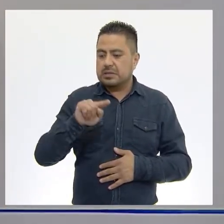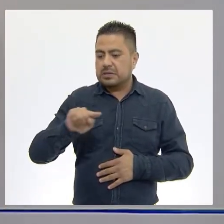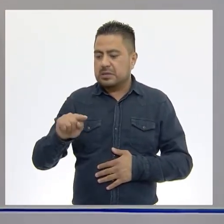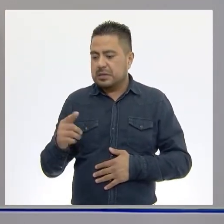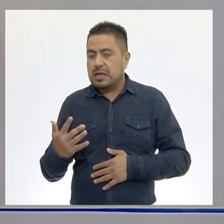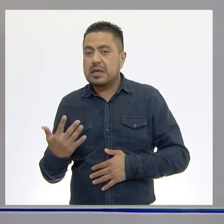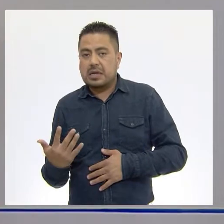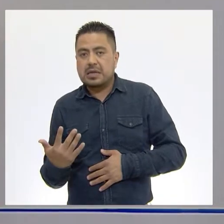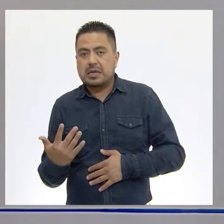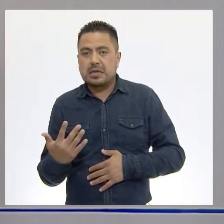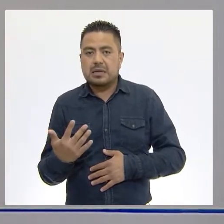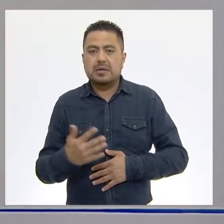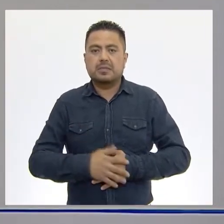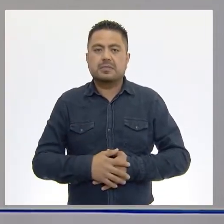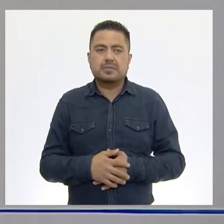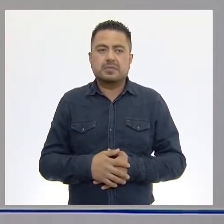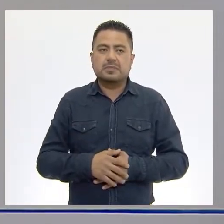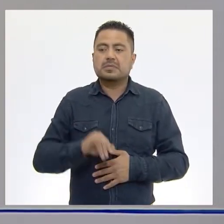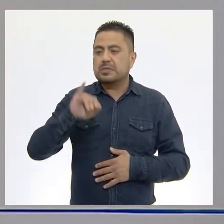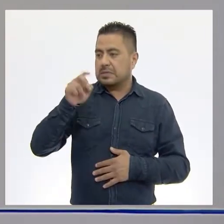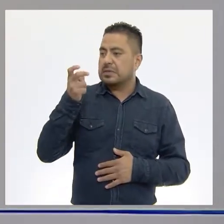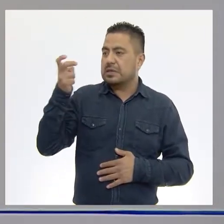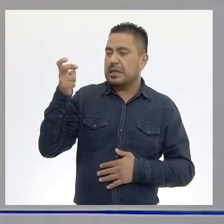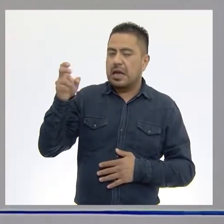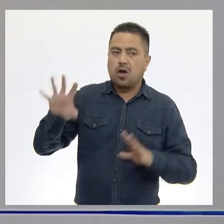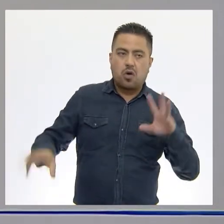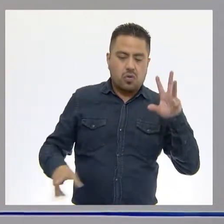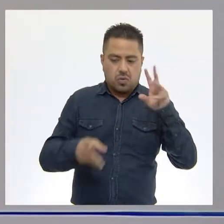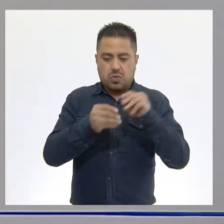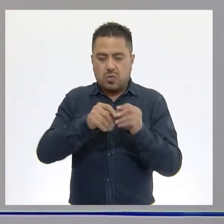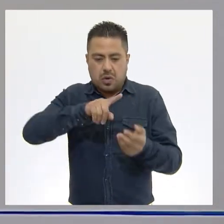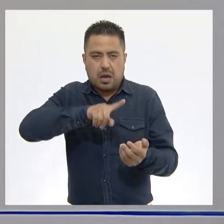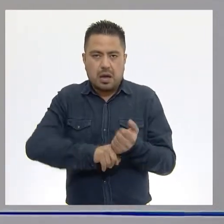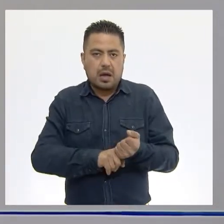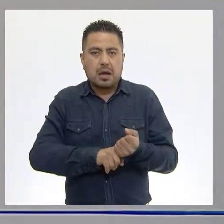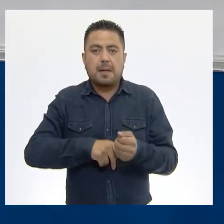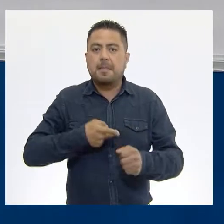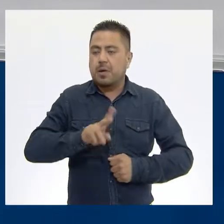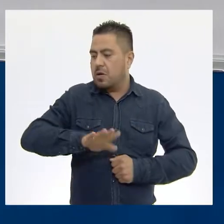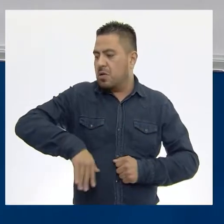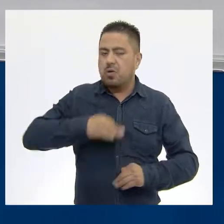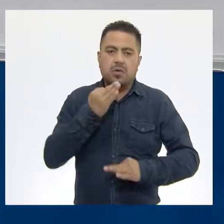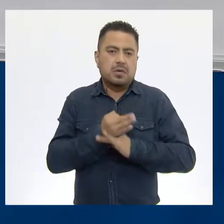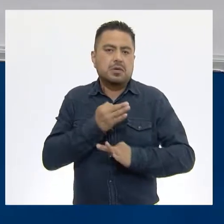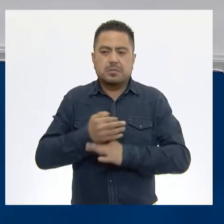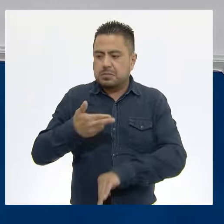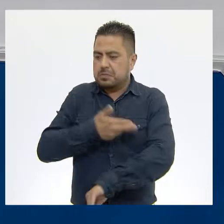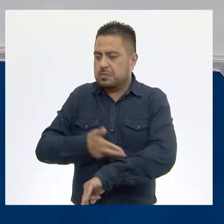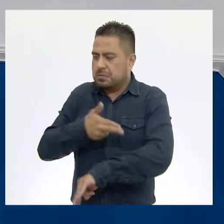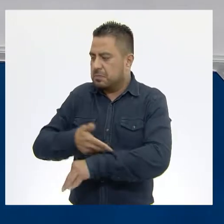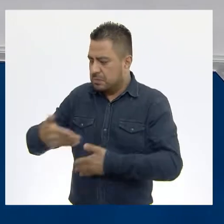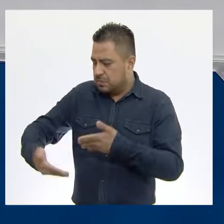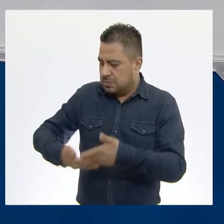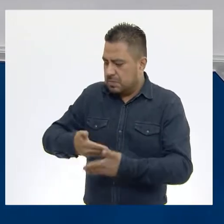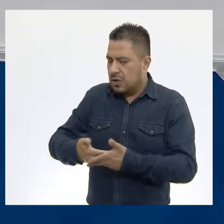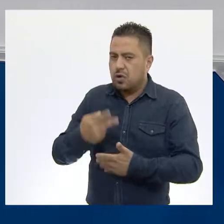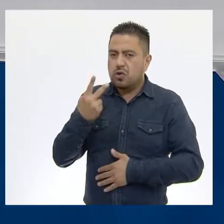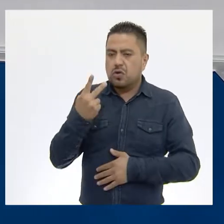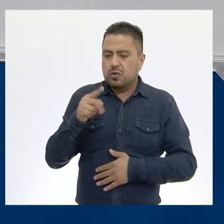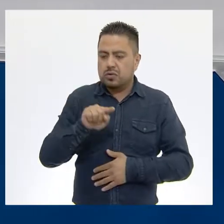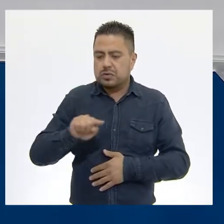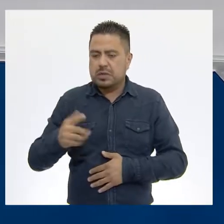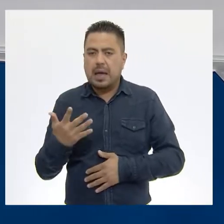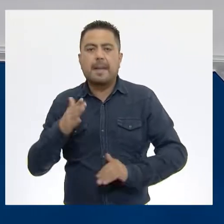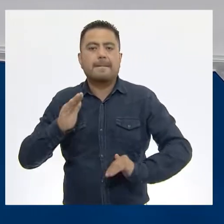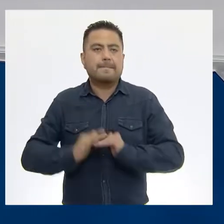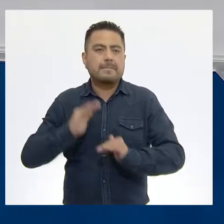5/5. 5/5. Aquí tendríamos nuestro entero. Ajá. Sin embargo, nos estamos pidiendo todavía 2/5 más.